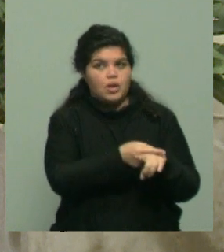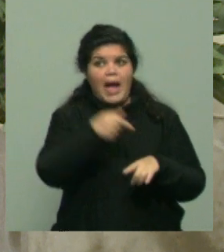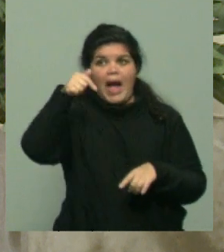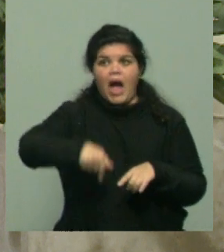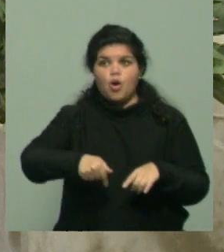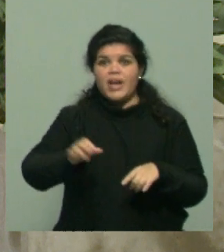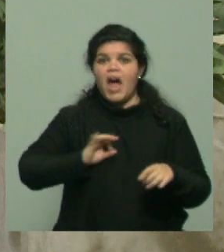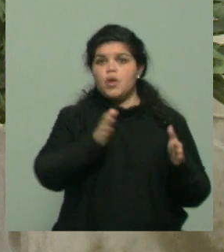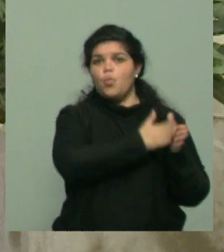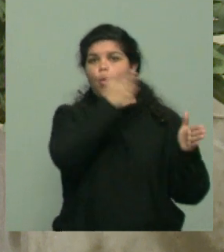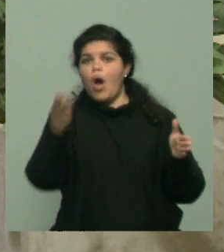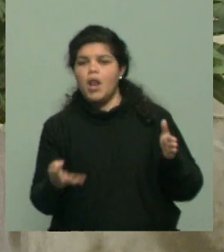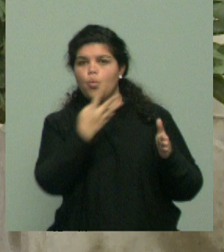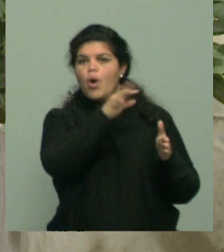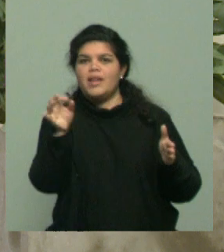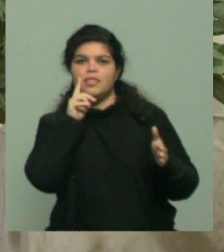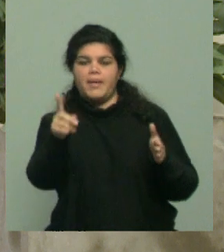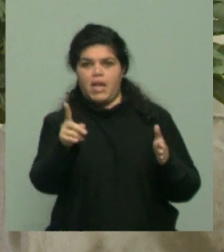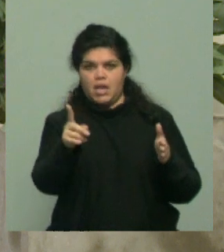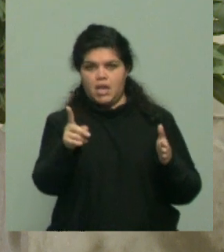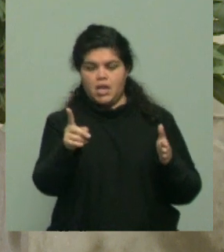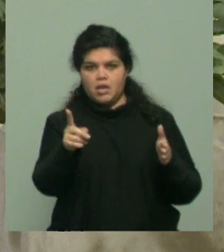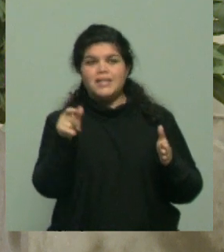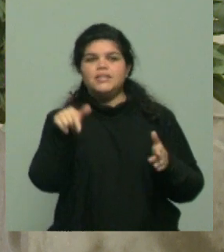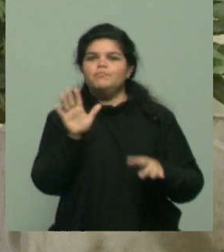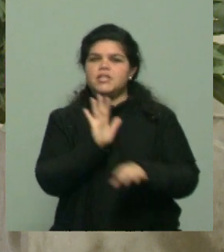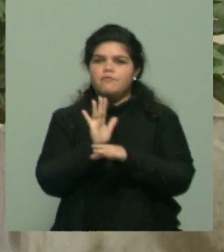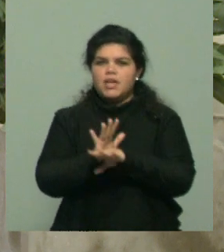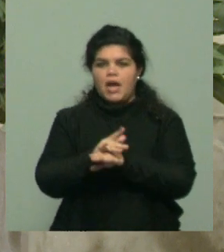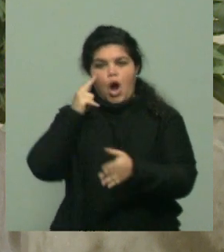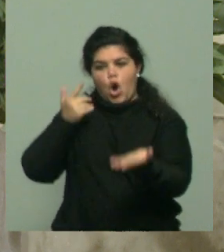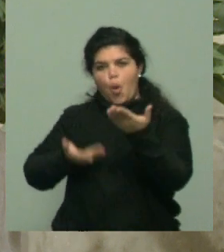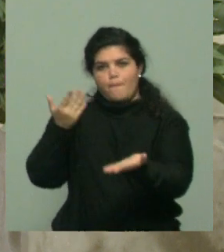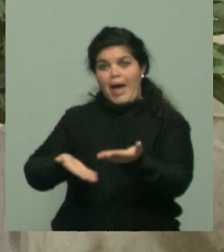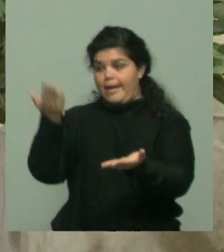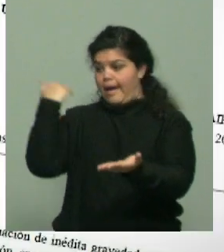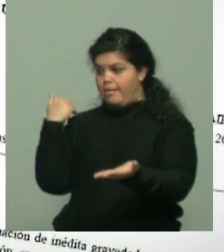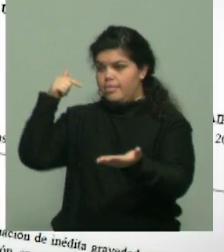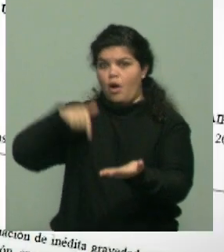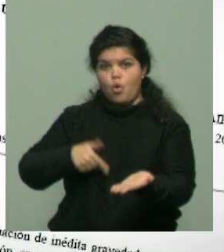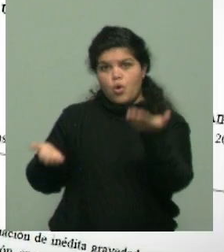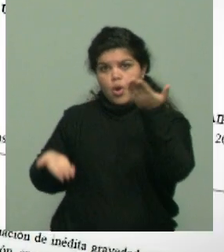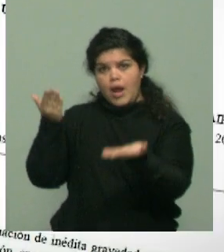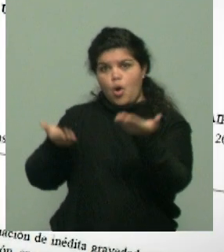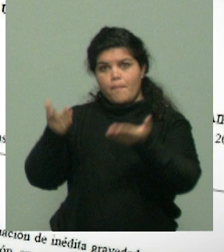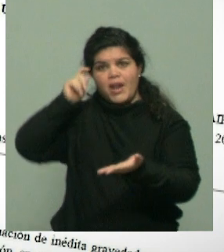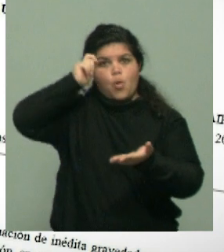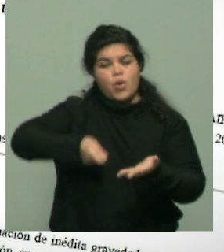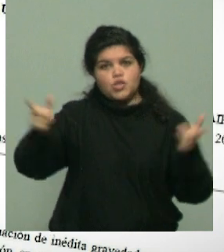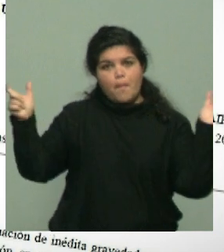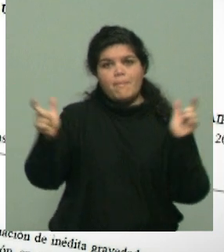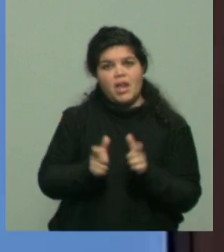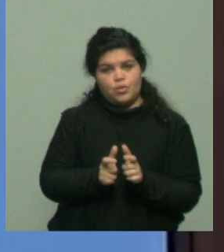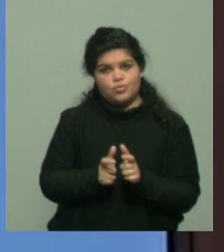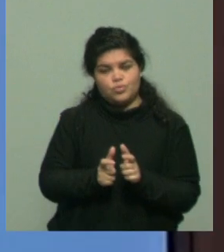al año y no mucho más. Es decir, si vos lo mirás en términos de números, claramente la cantidad de juicios que se inician